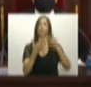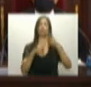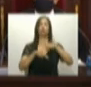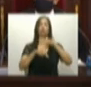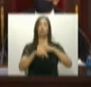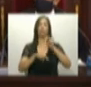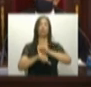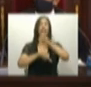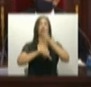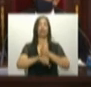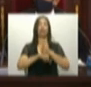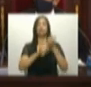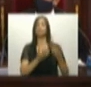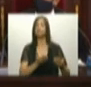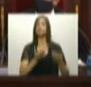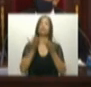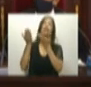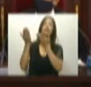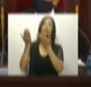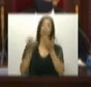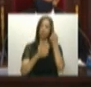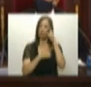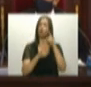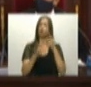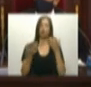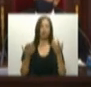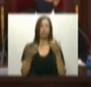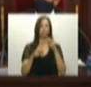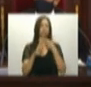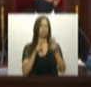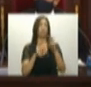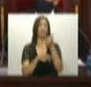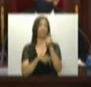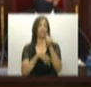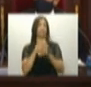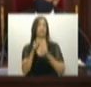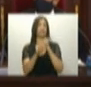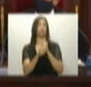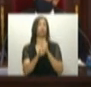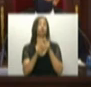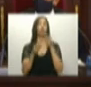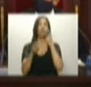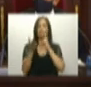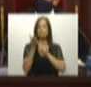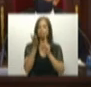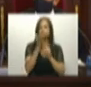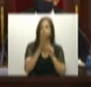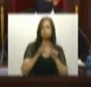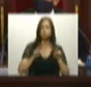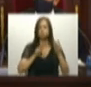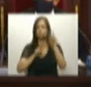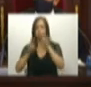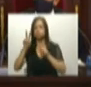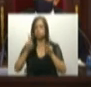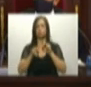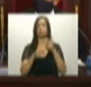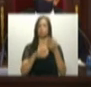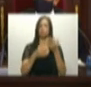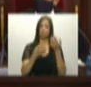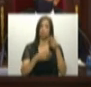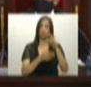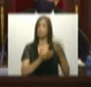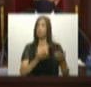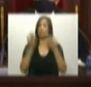recordemos que inclusive se sometió un proyecto que lo hizo una diputada de del prm farid de raful que